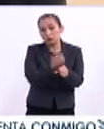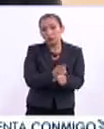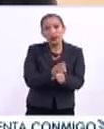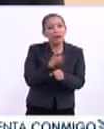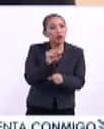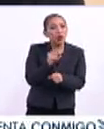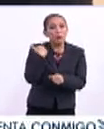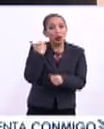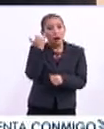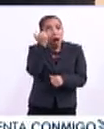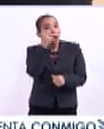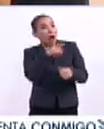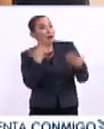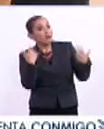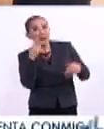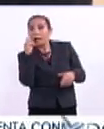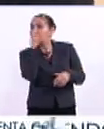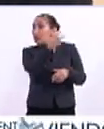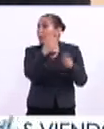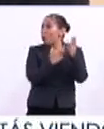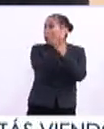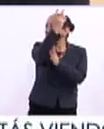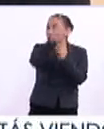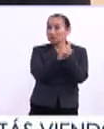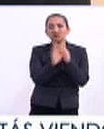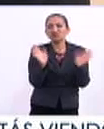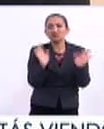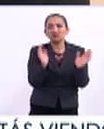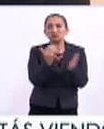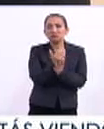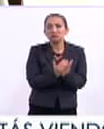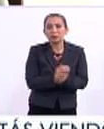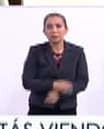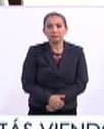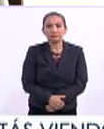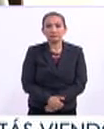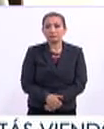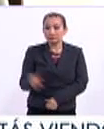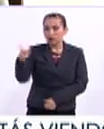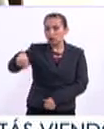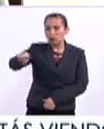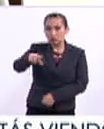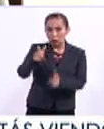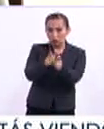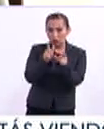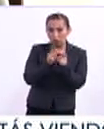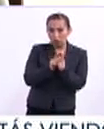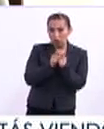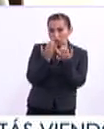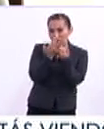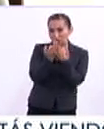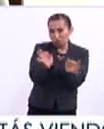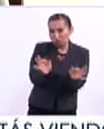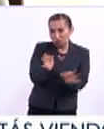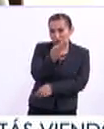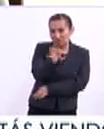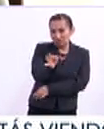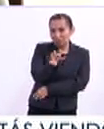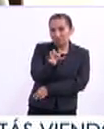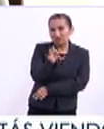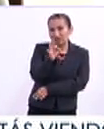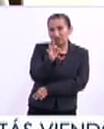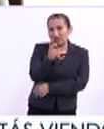ser sensacionalista para captar la atención. Pues sí. Ustedes son un grupo freelance, supongo, en Sí, general. sí,